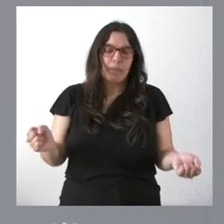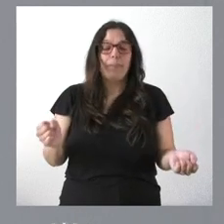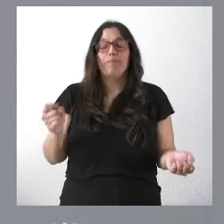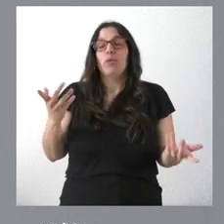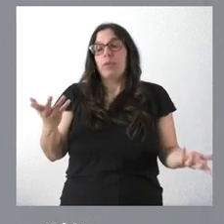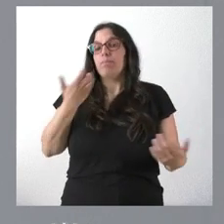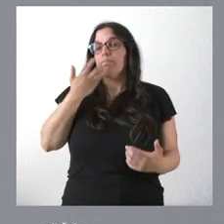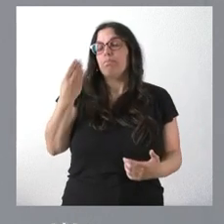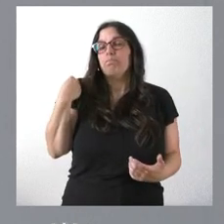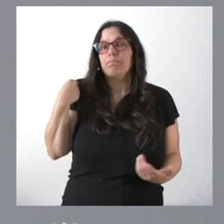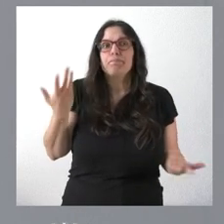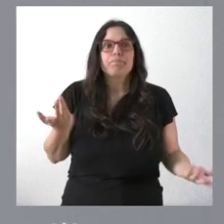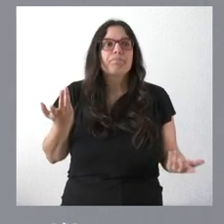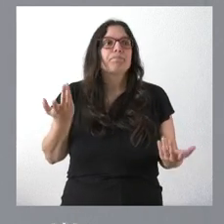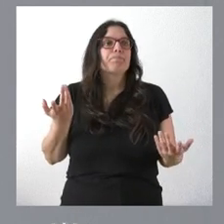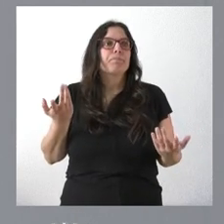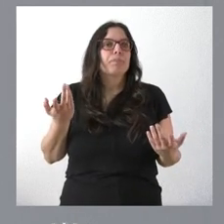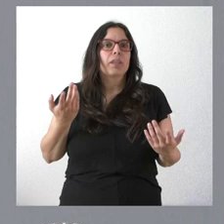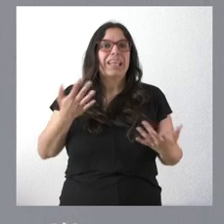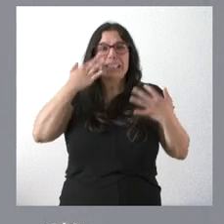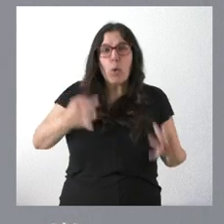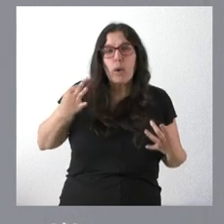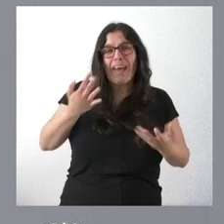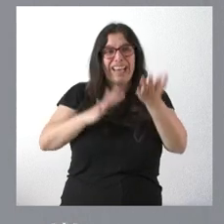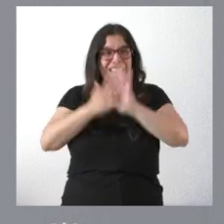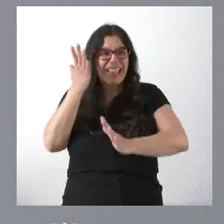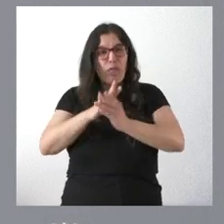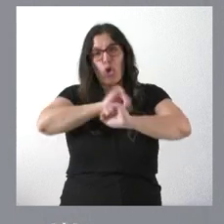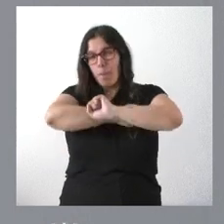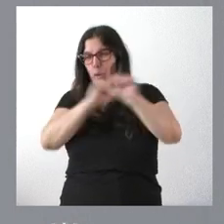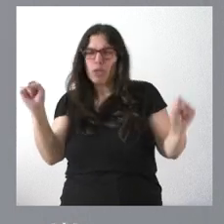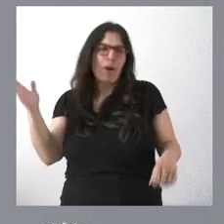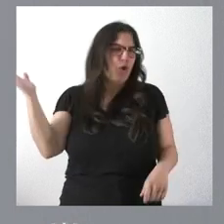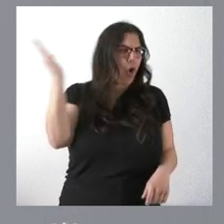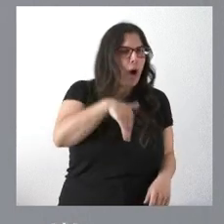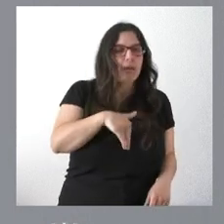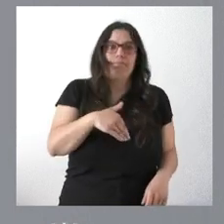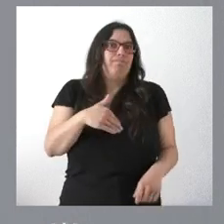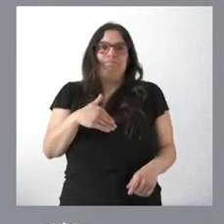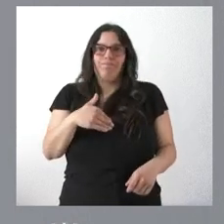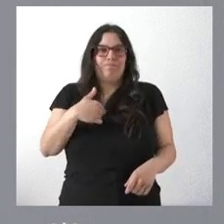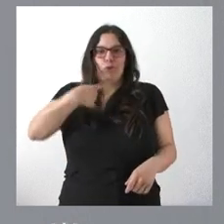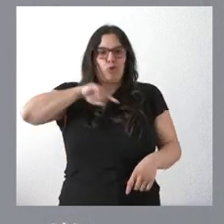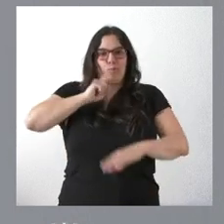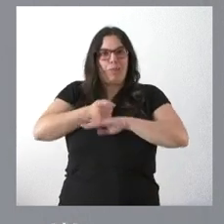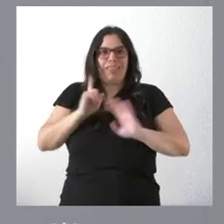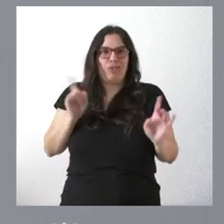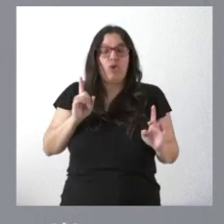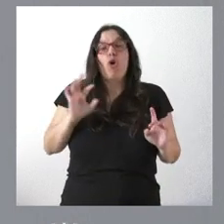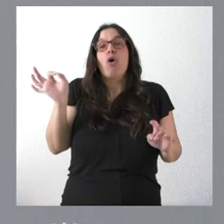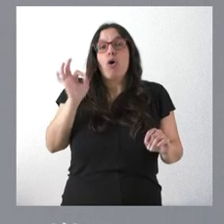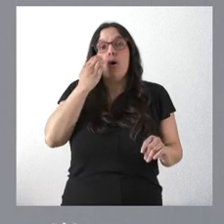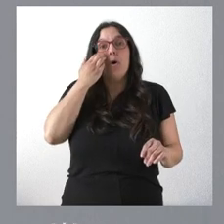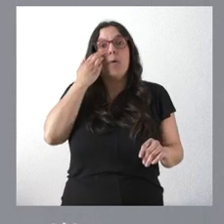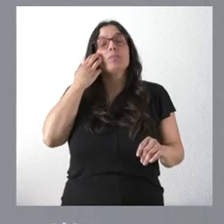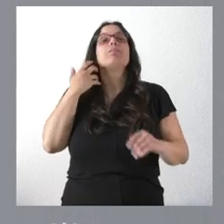sentido de que nosotros podemos asegurar que no va a haber ningún incendio, esto no depende de nosotros, o que estos incendios se van a